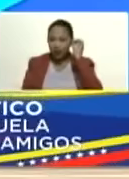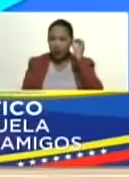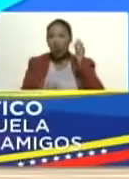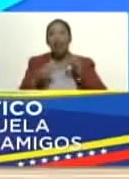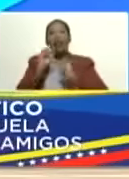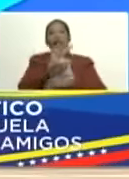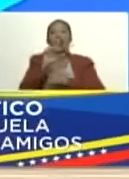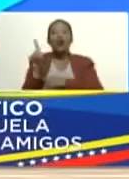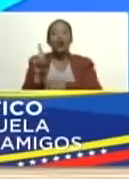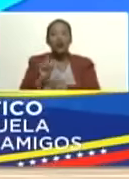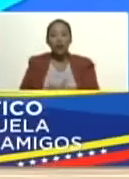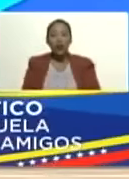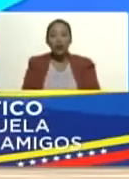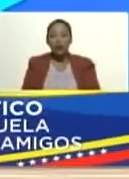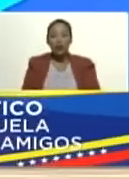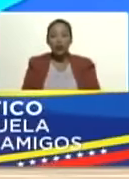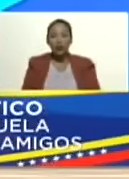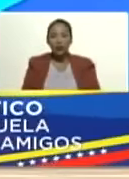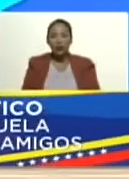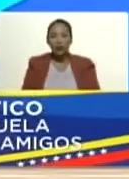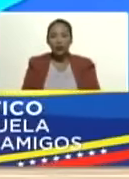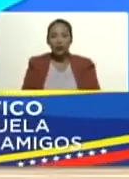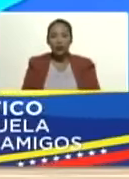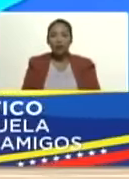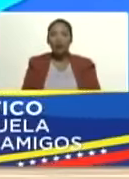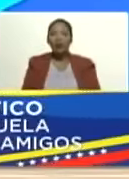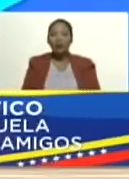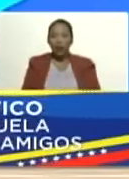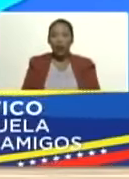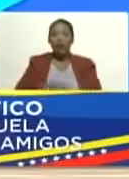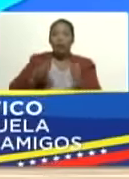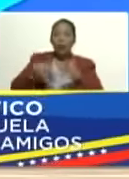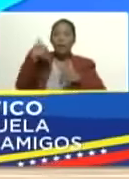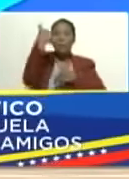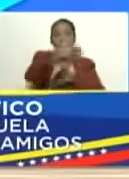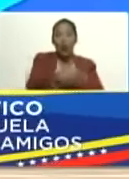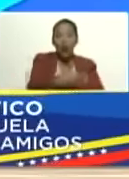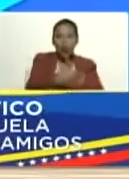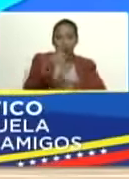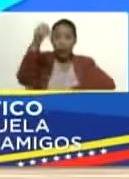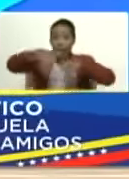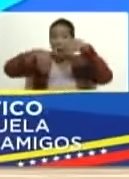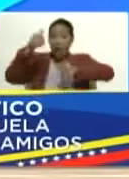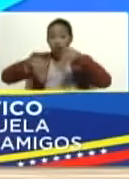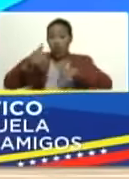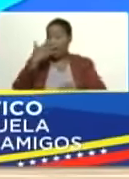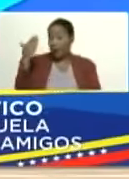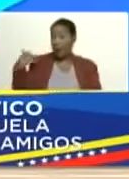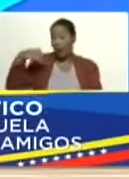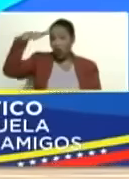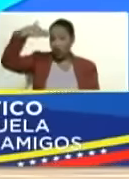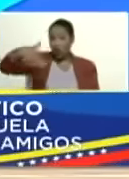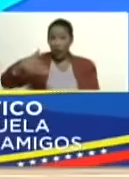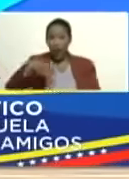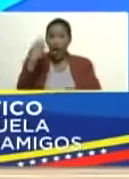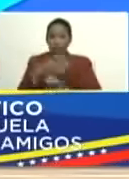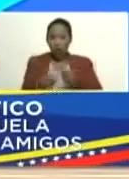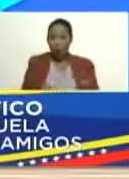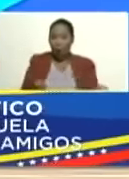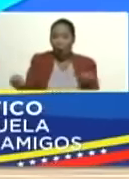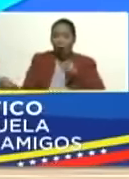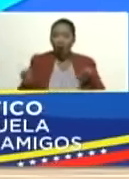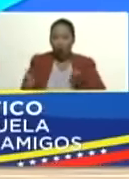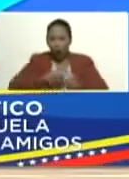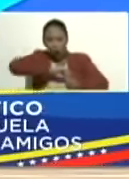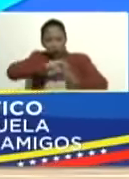2000. Y después de pasadas las elecciones, el comandante Chávez tomó las riendas con mucha